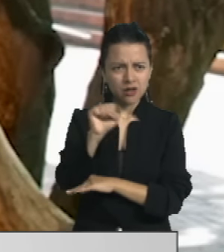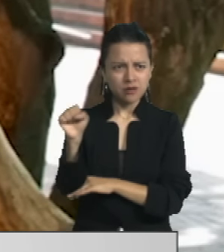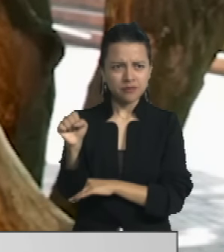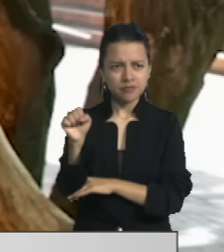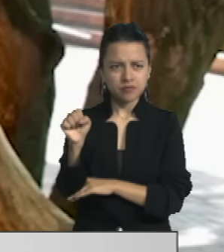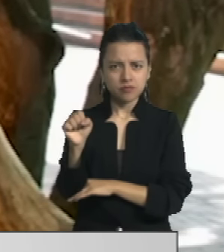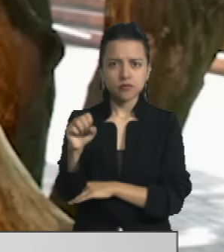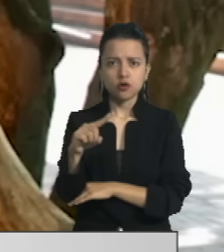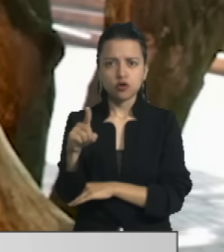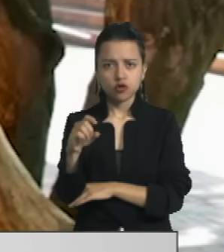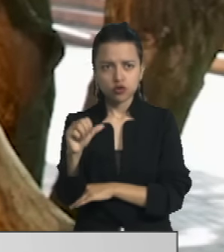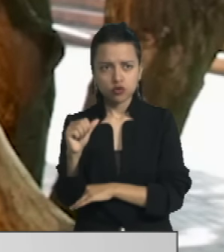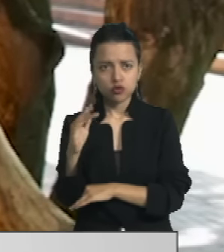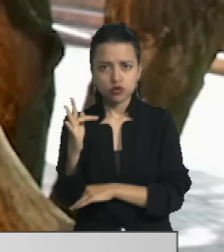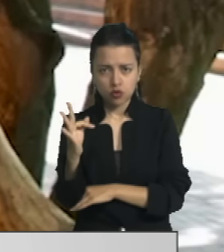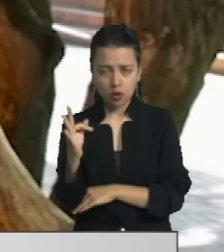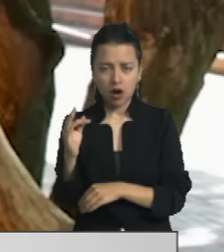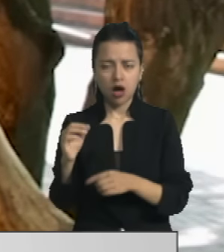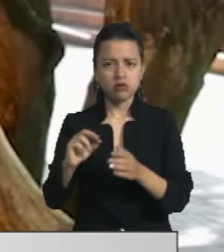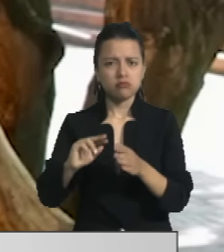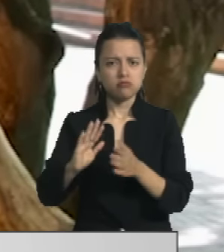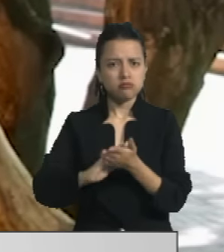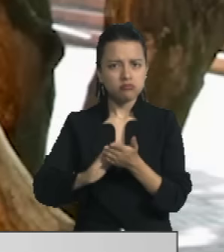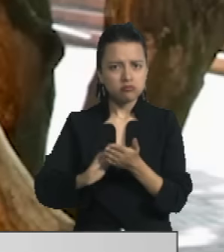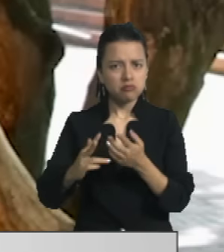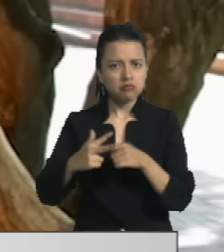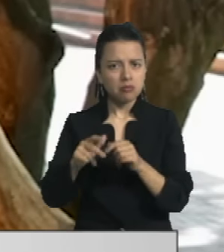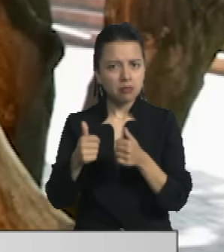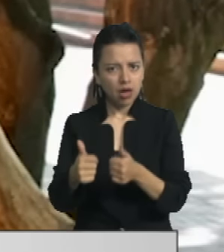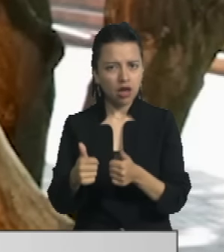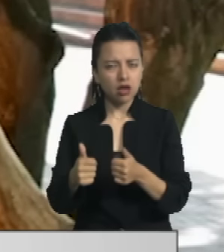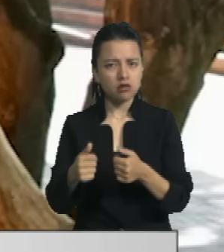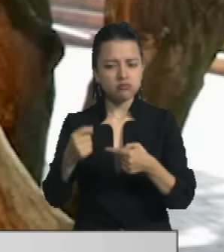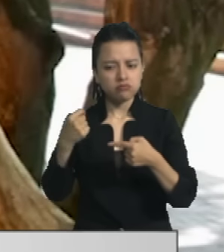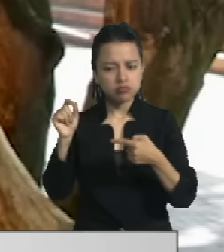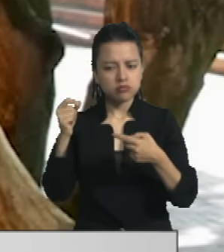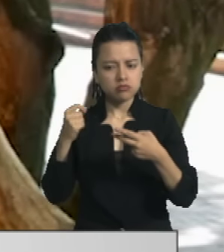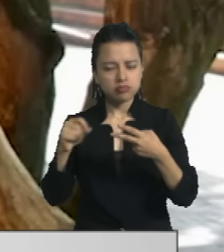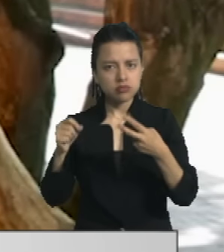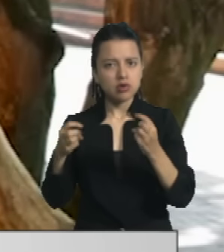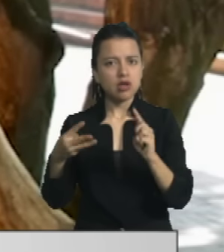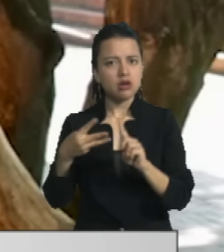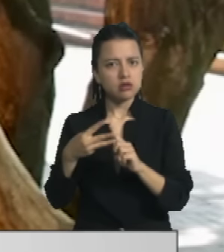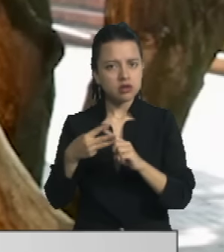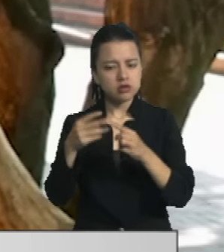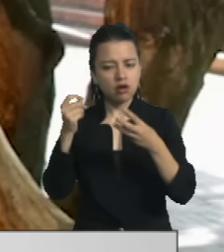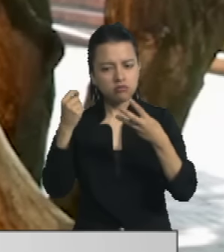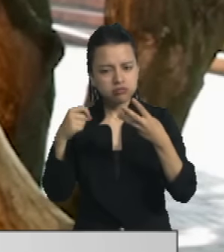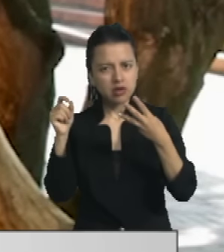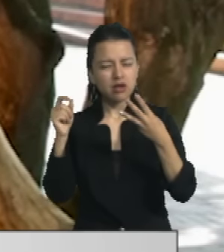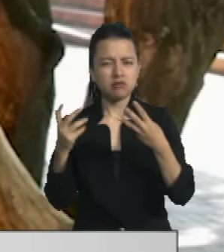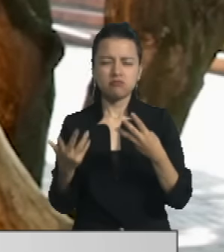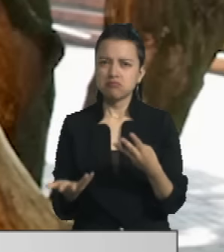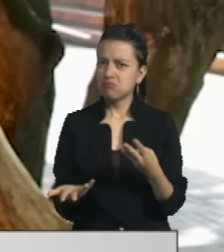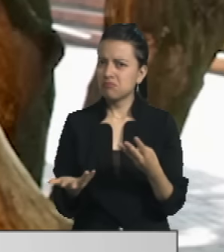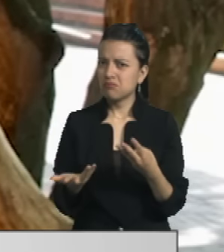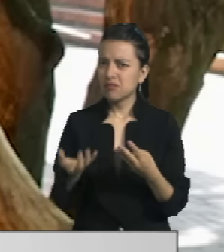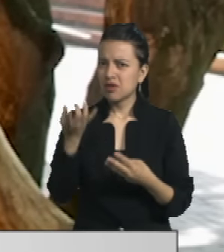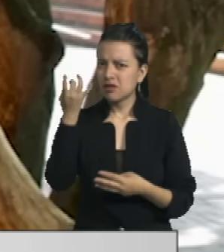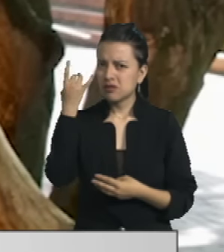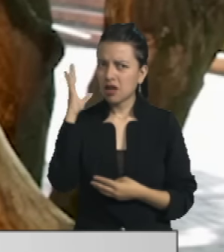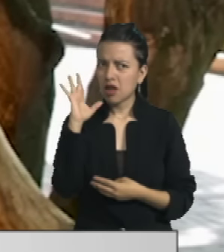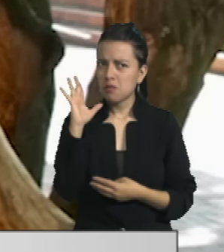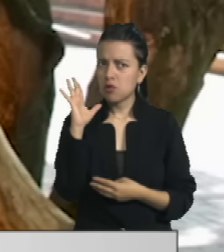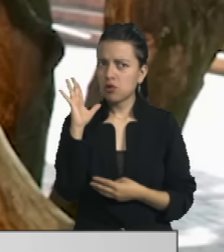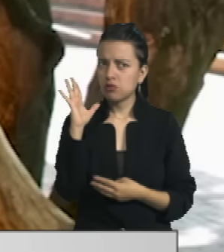tenía Swat y técnico mecánica vigente Y la licencia al conductor también estaba vigente debemos establecer si pues se debió